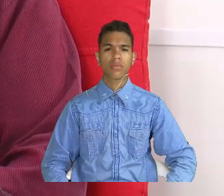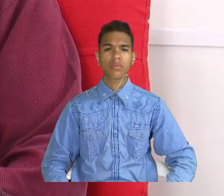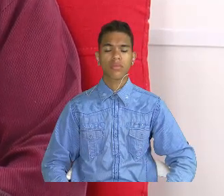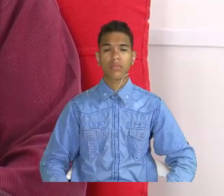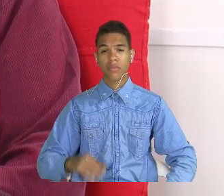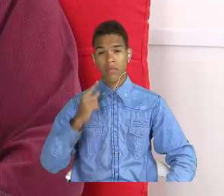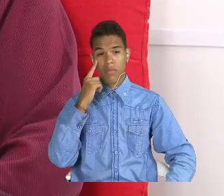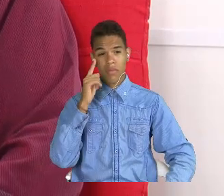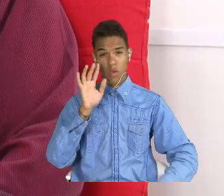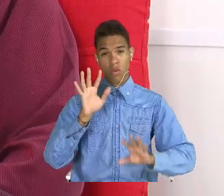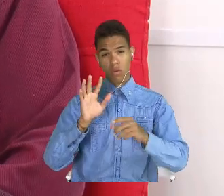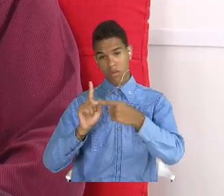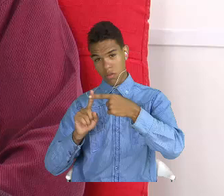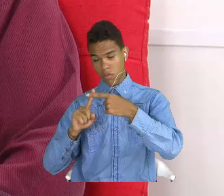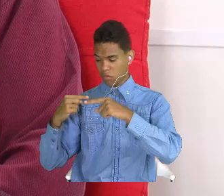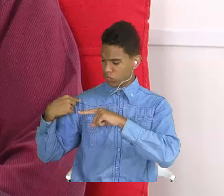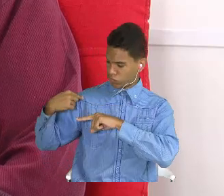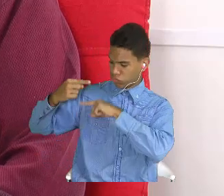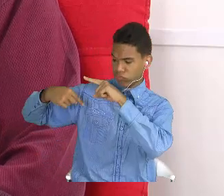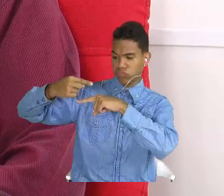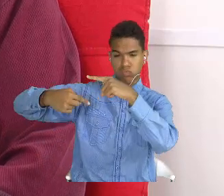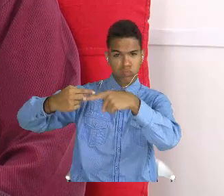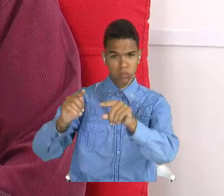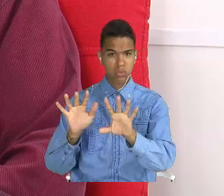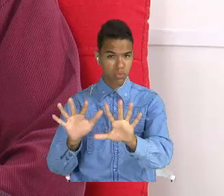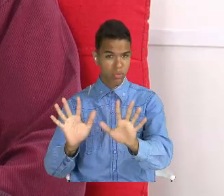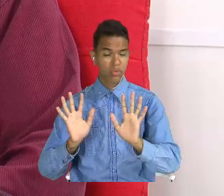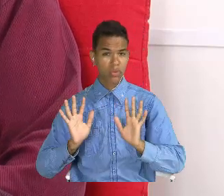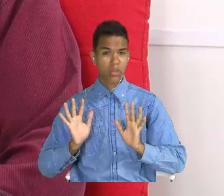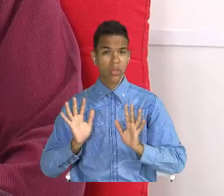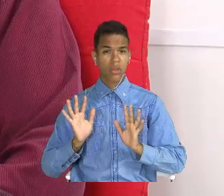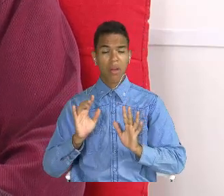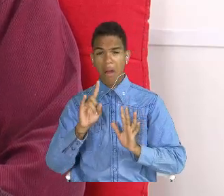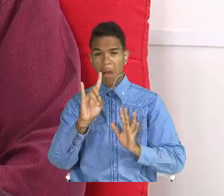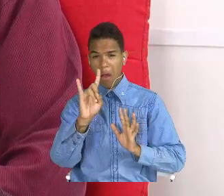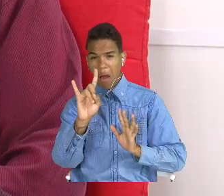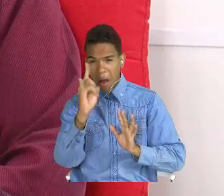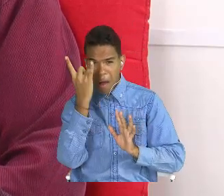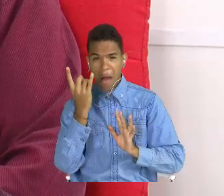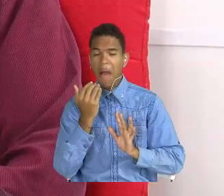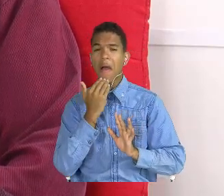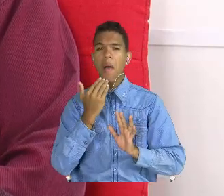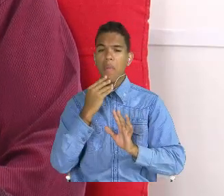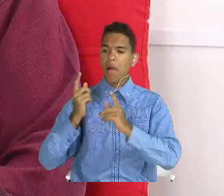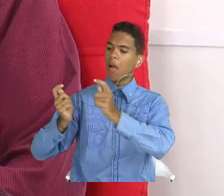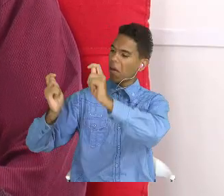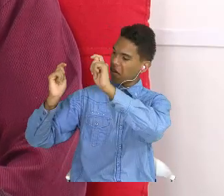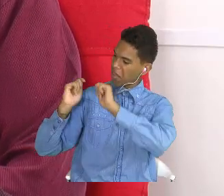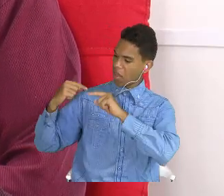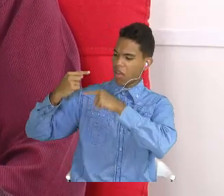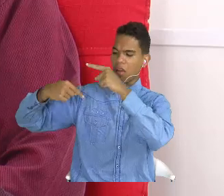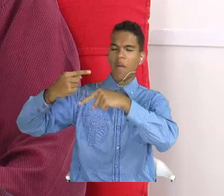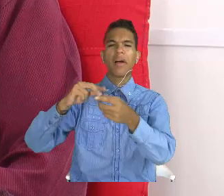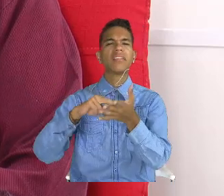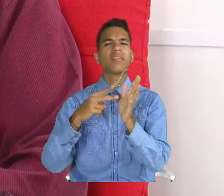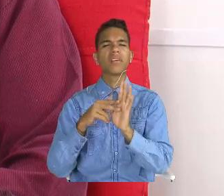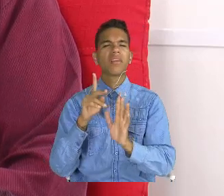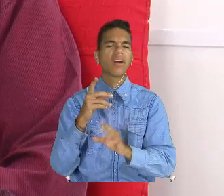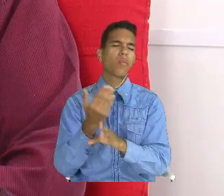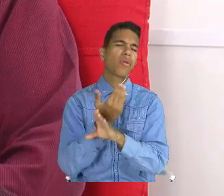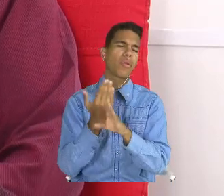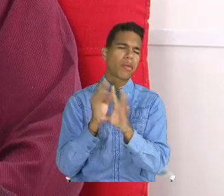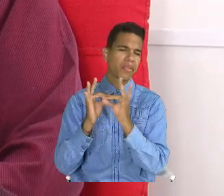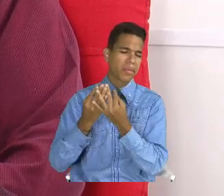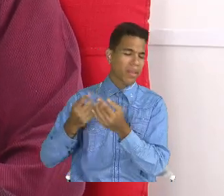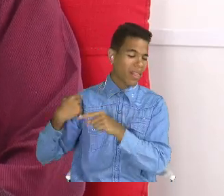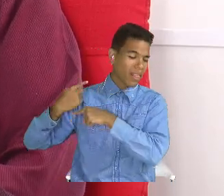parte genética. A manera de pronto un poco jocosa decir que uno no hereda plata, sino problemas de parte de la familia. Entonces,